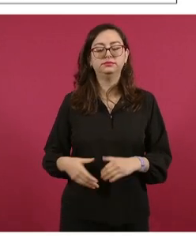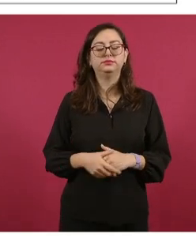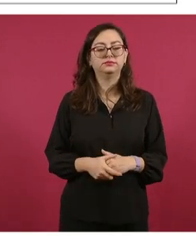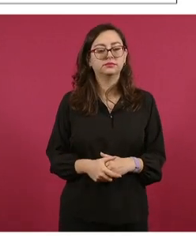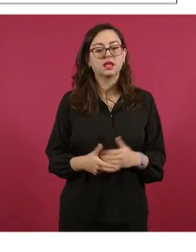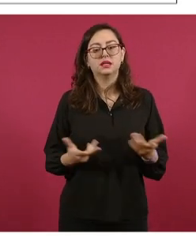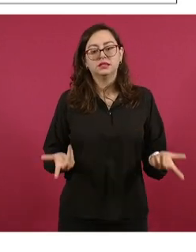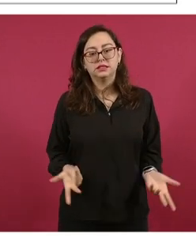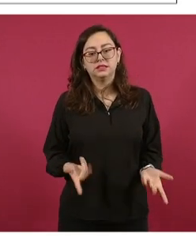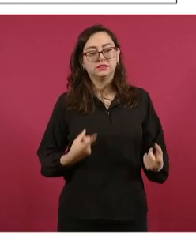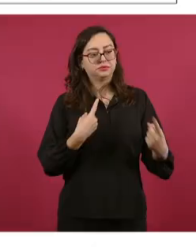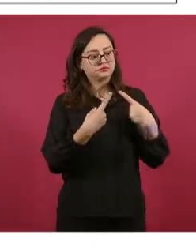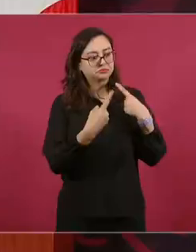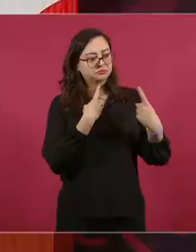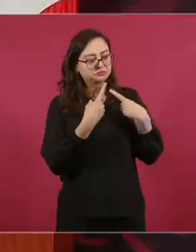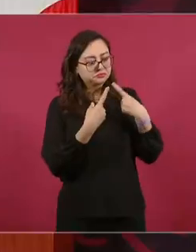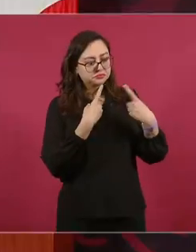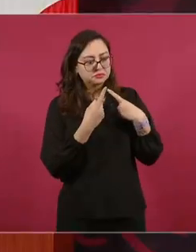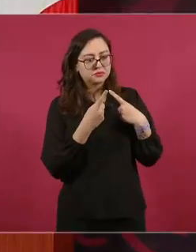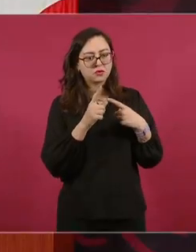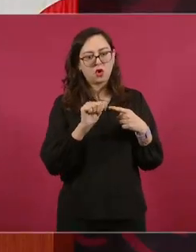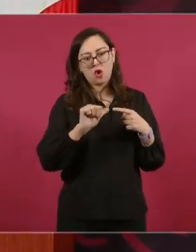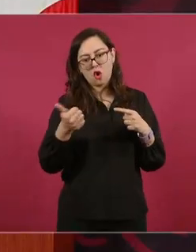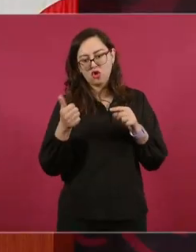Tuvimos diferencias en otras cosas, pero